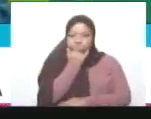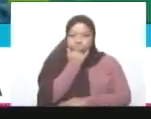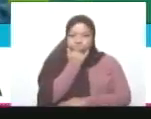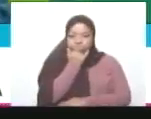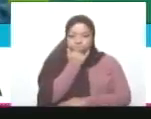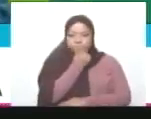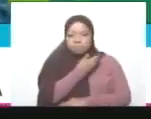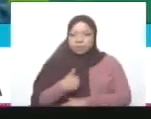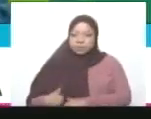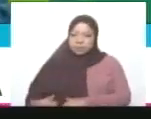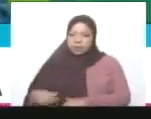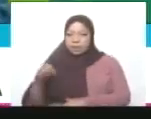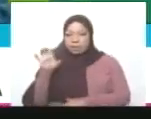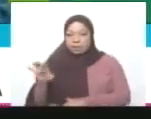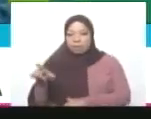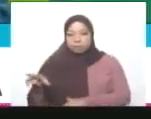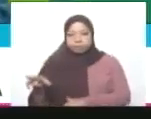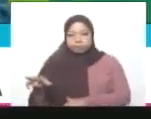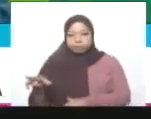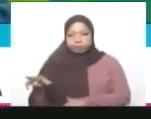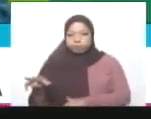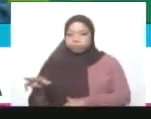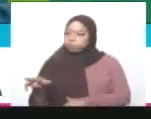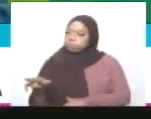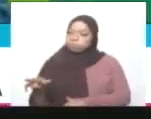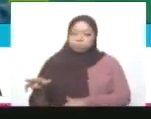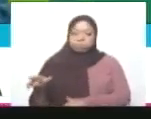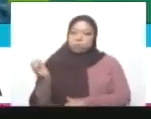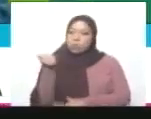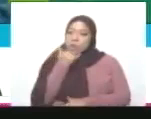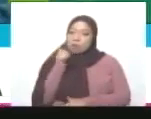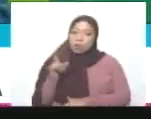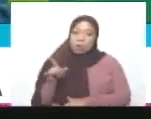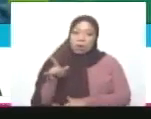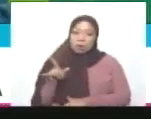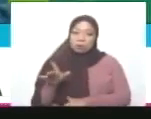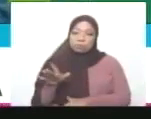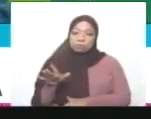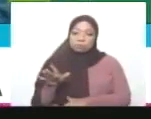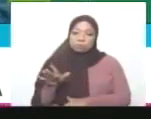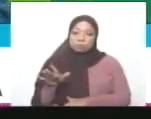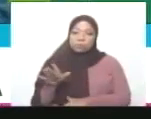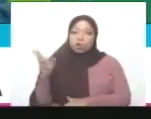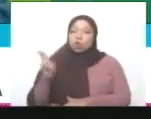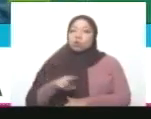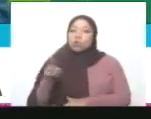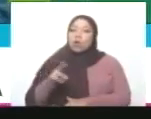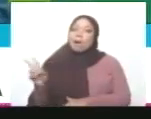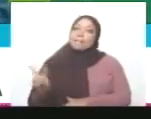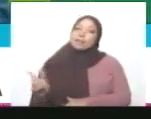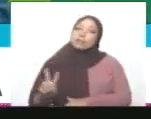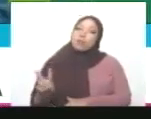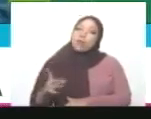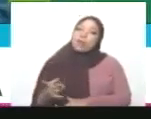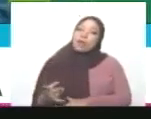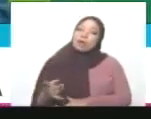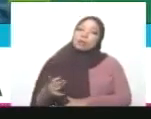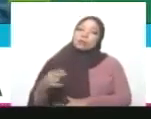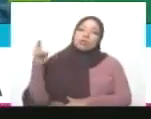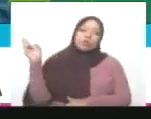presidente de Guyana No se deje llevar por el camino equivocado jamás Venezuela jamás